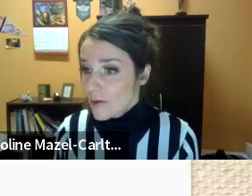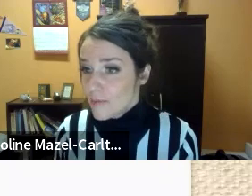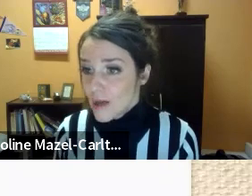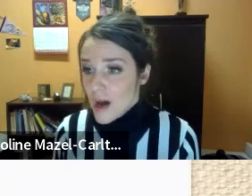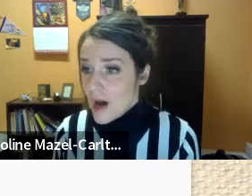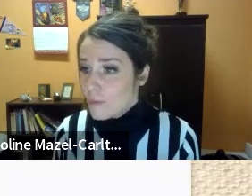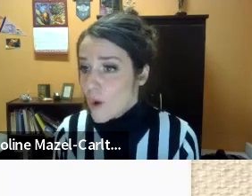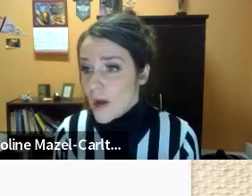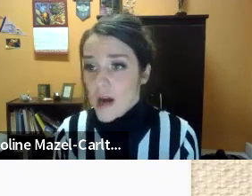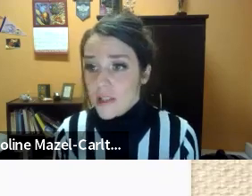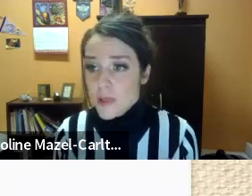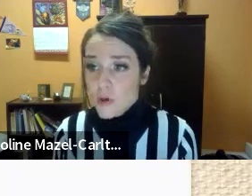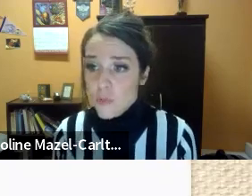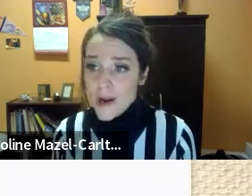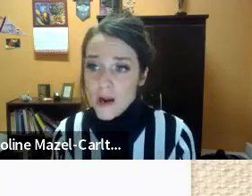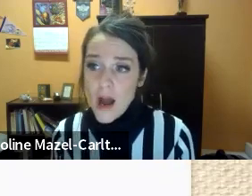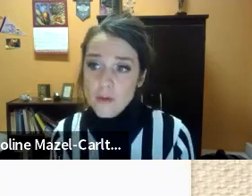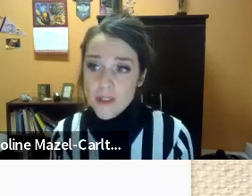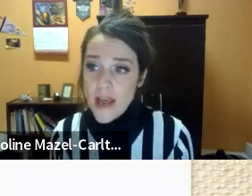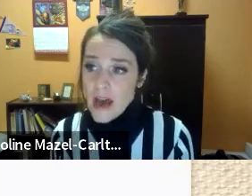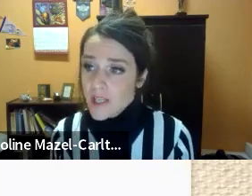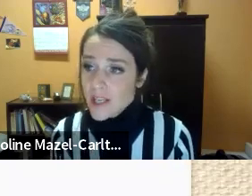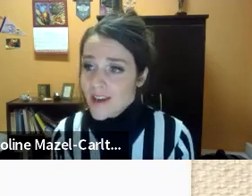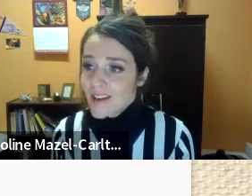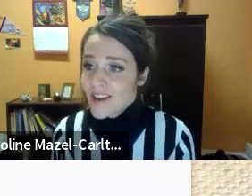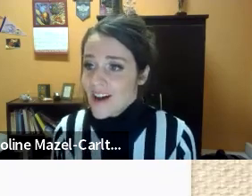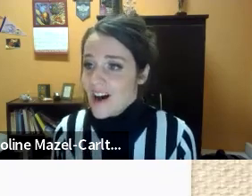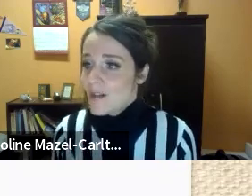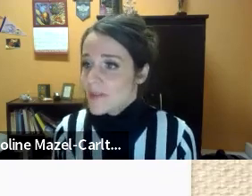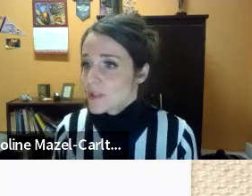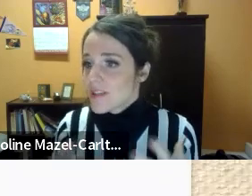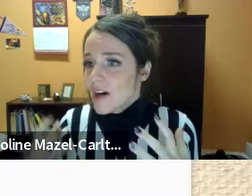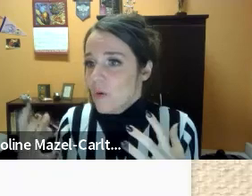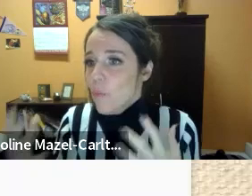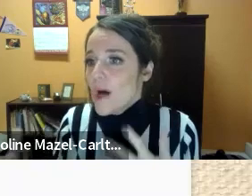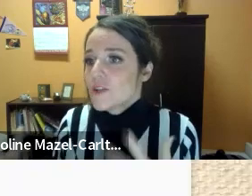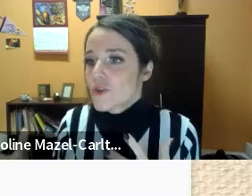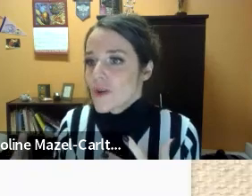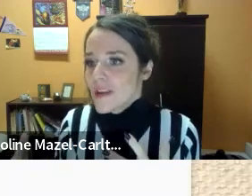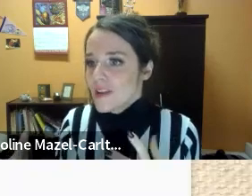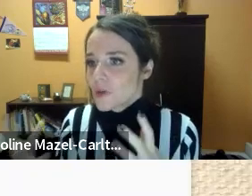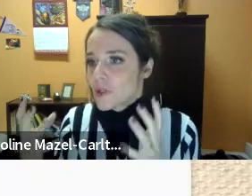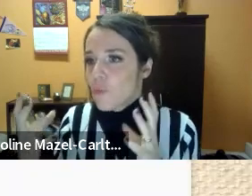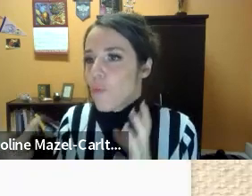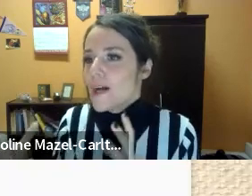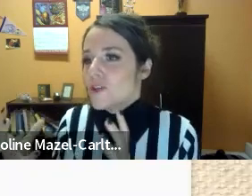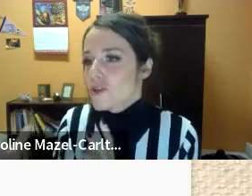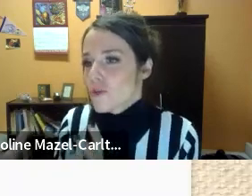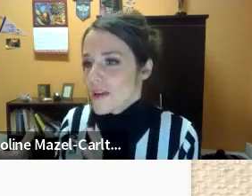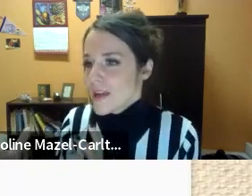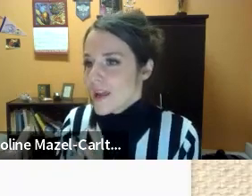la responsabilidad. He notado que causa muchos daños. Donde yo fui yo